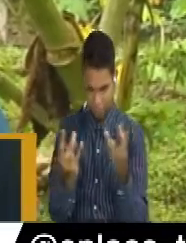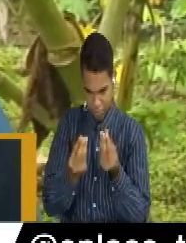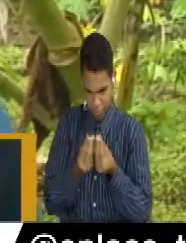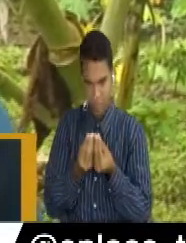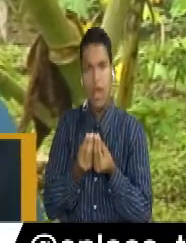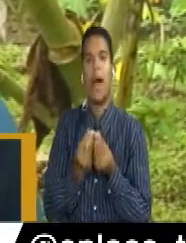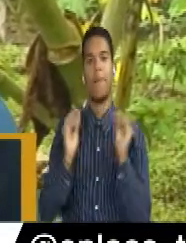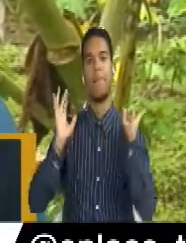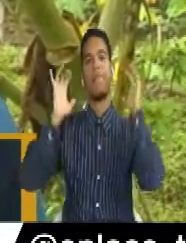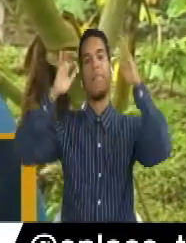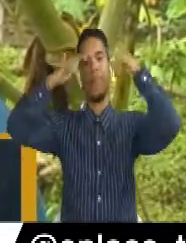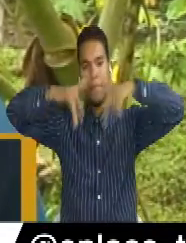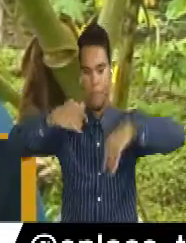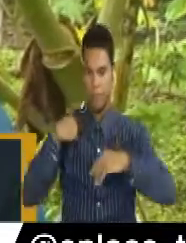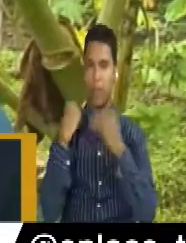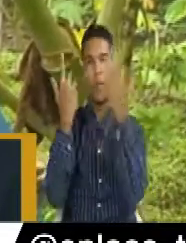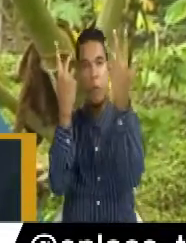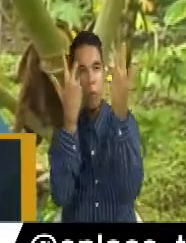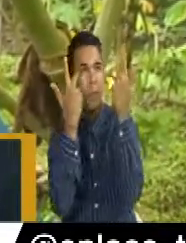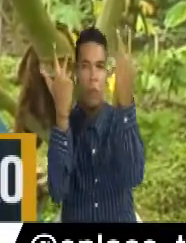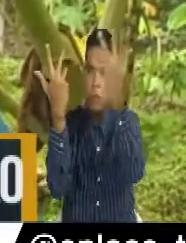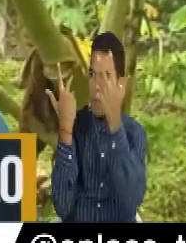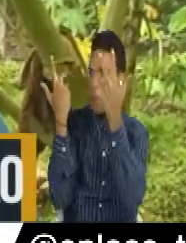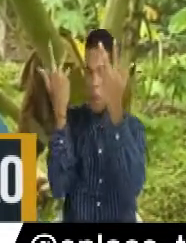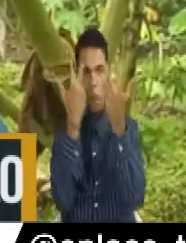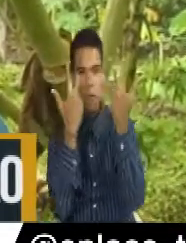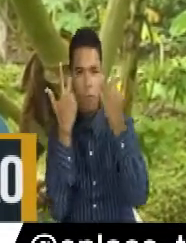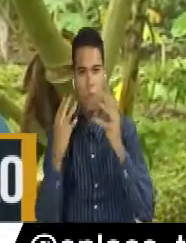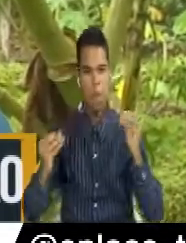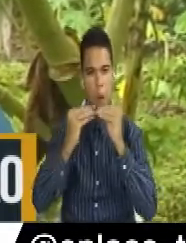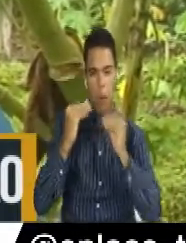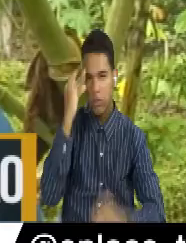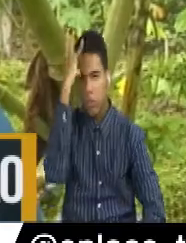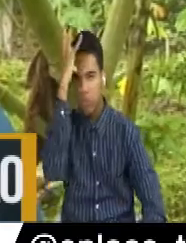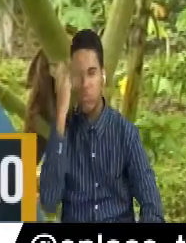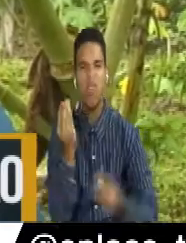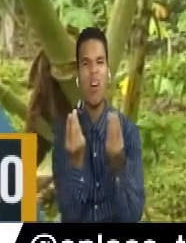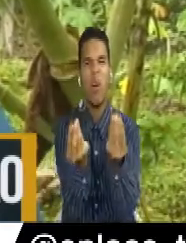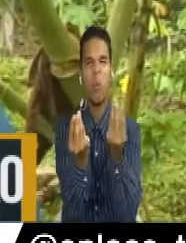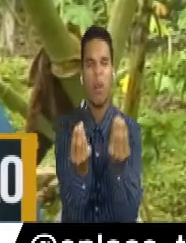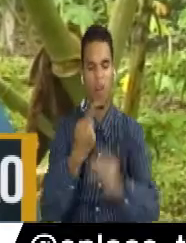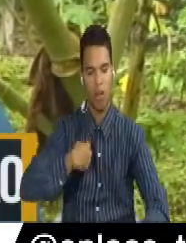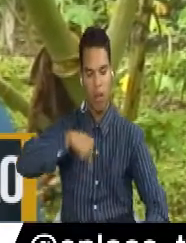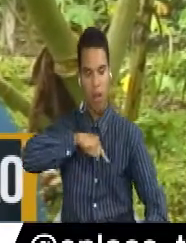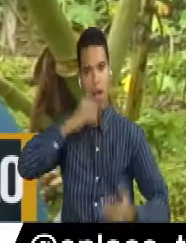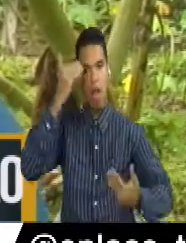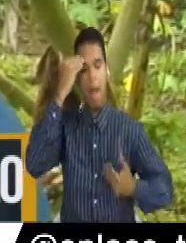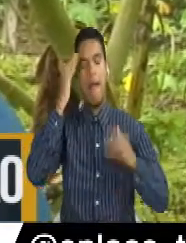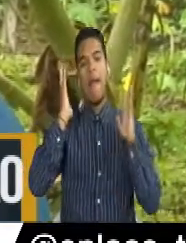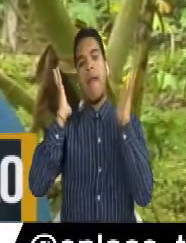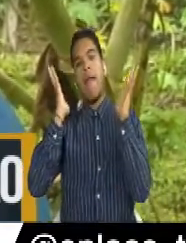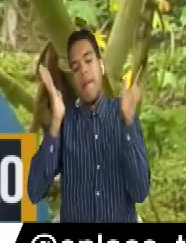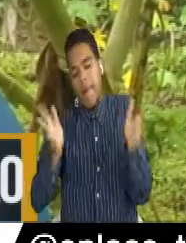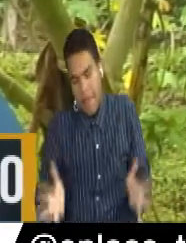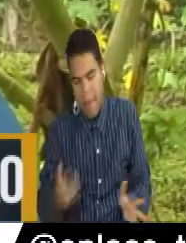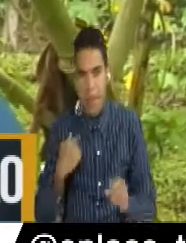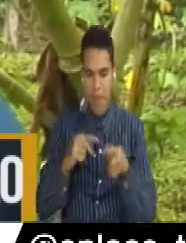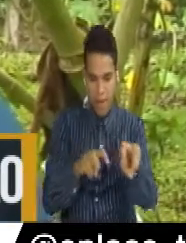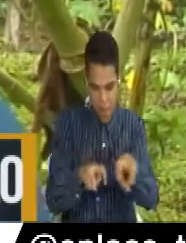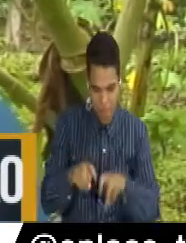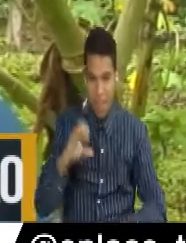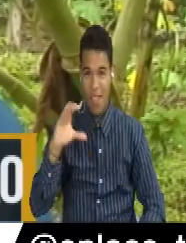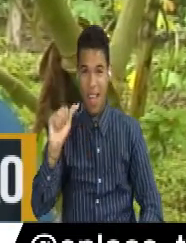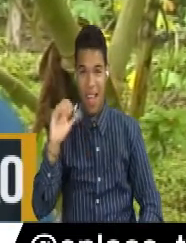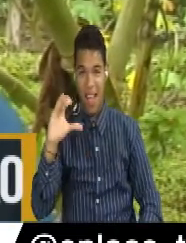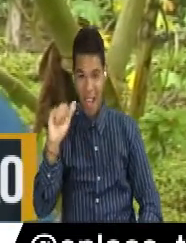conocimiento. Aquí nos están preparando ¿para qué? Para que tomemos conciencia de lo que es el cultivo del cacao. Muchos